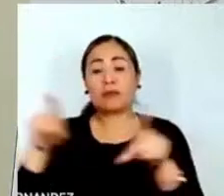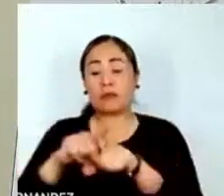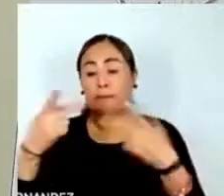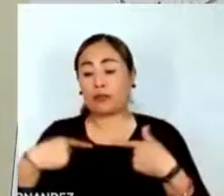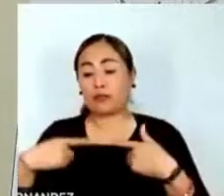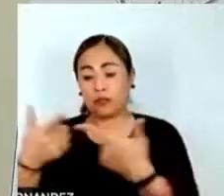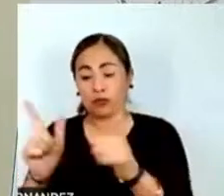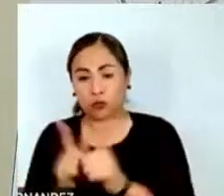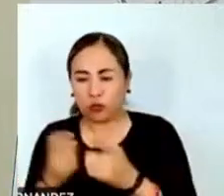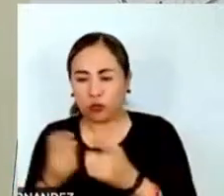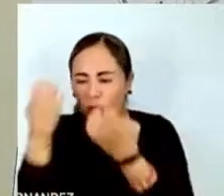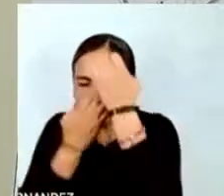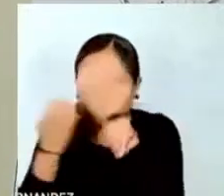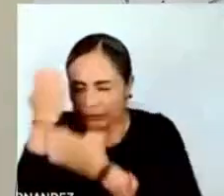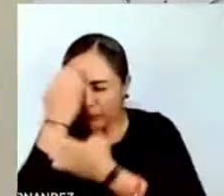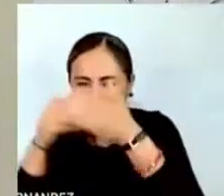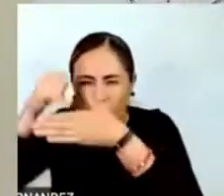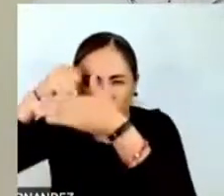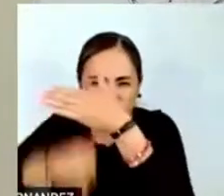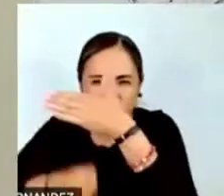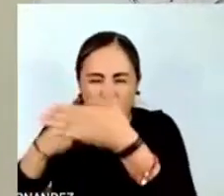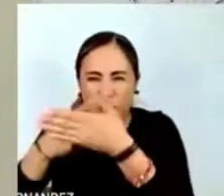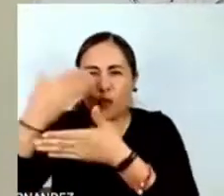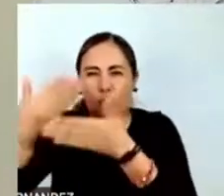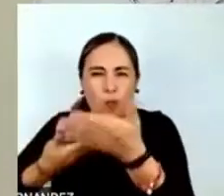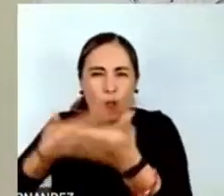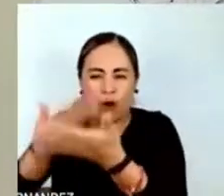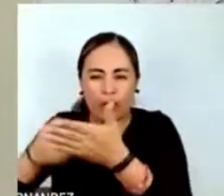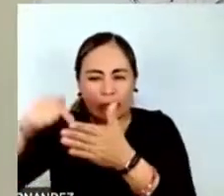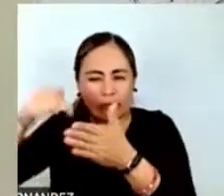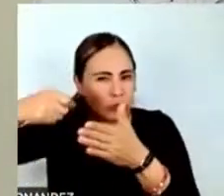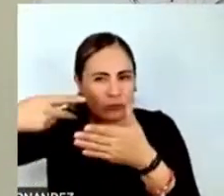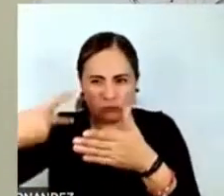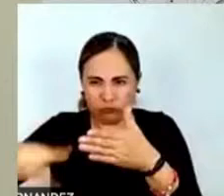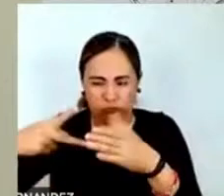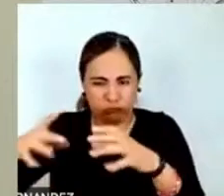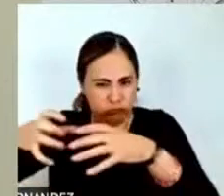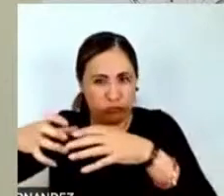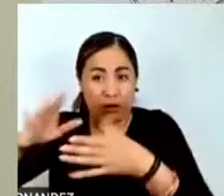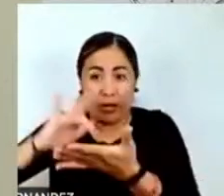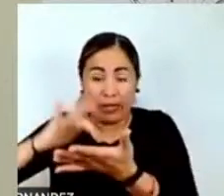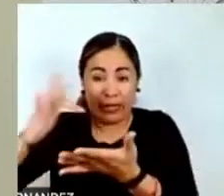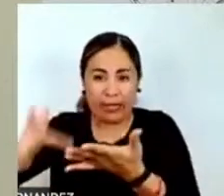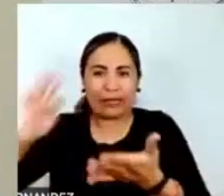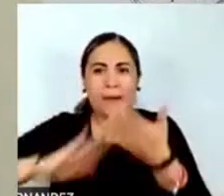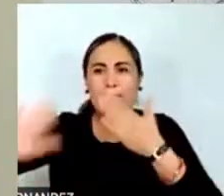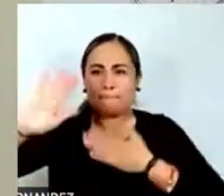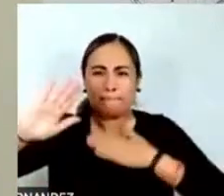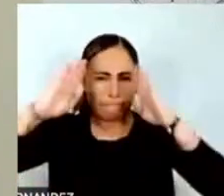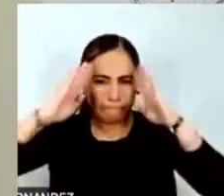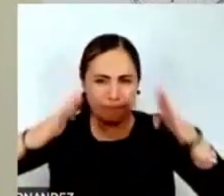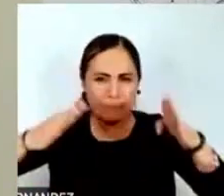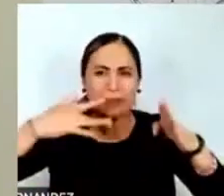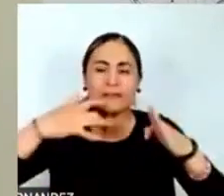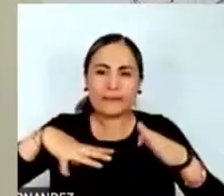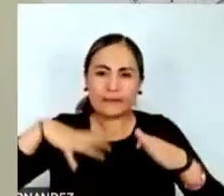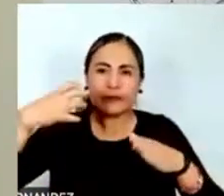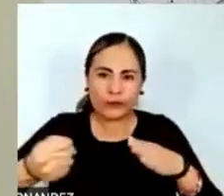proyecto específico. Muchísimas gracias por su compromiso y su esfuerzo. Quiero dar las gracias